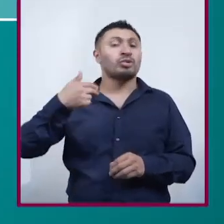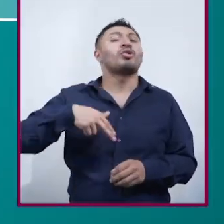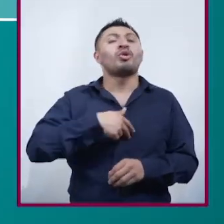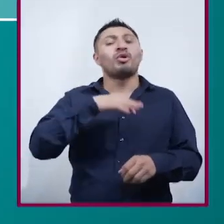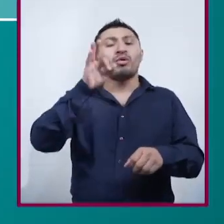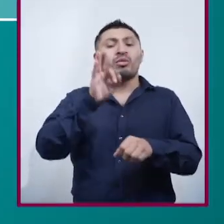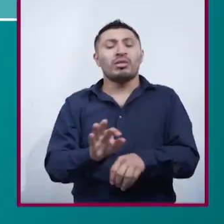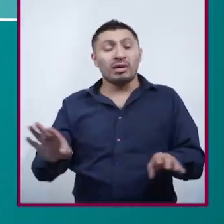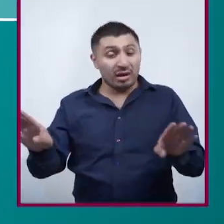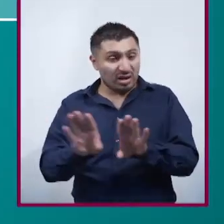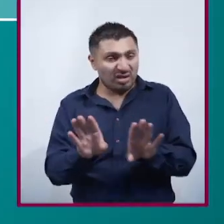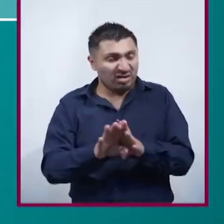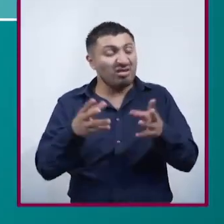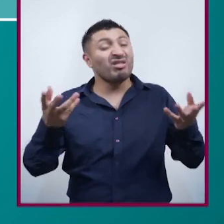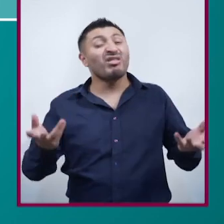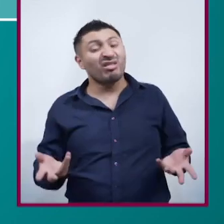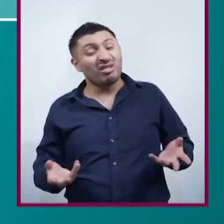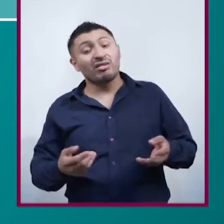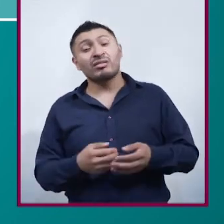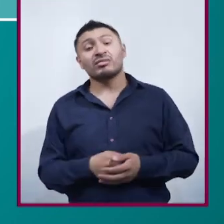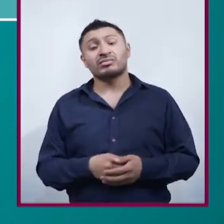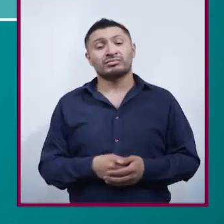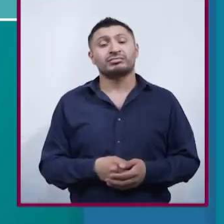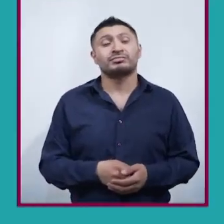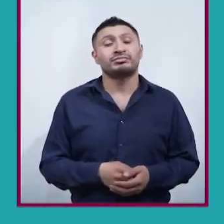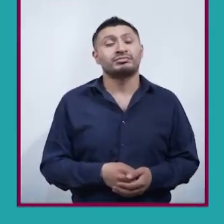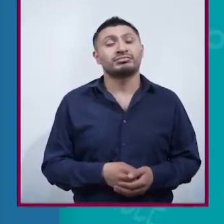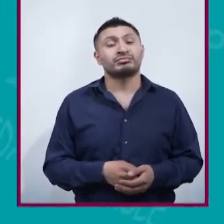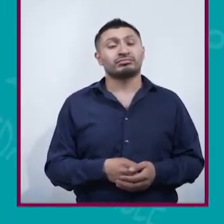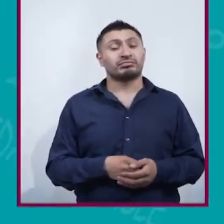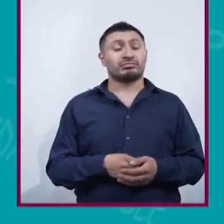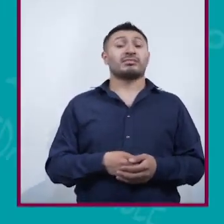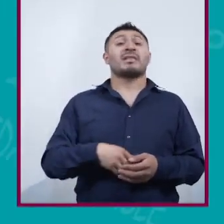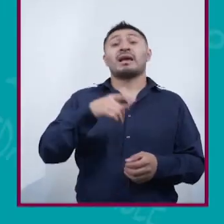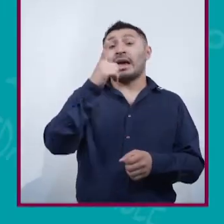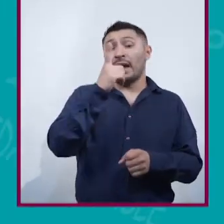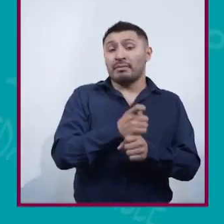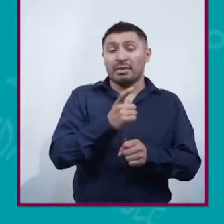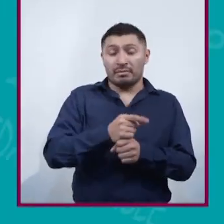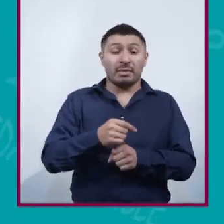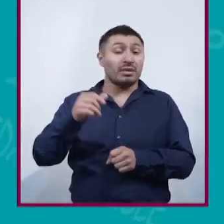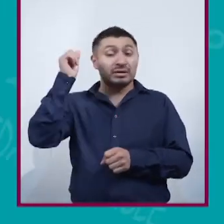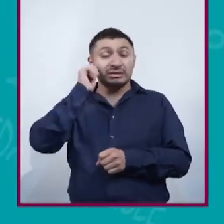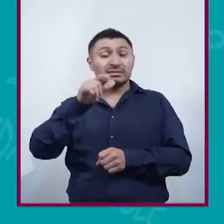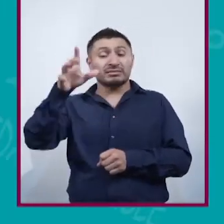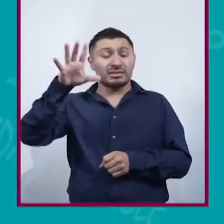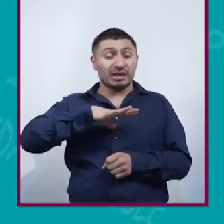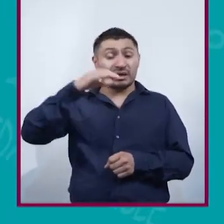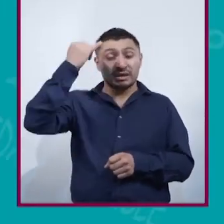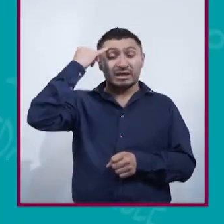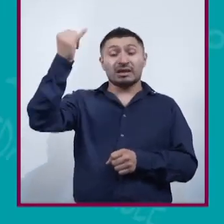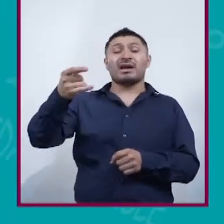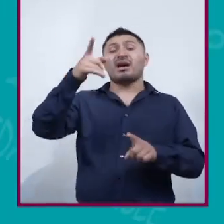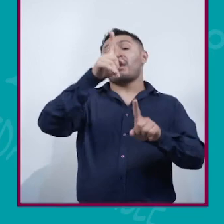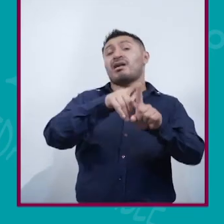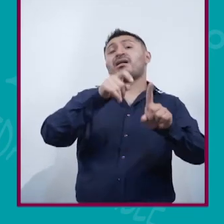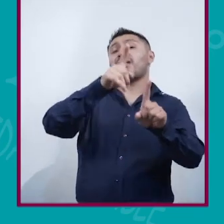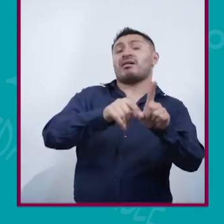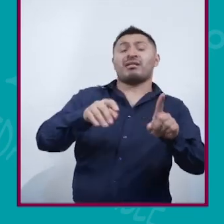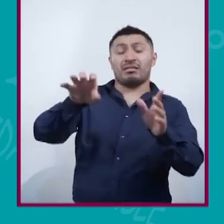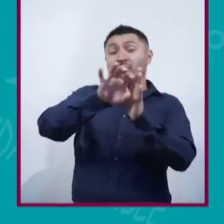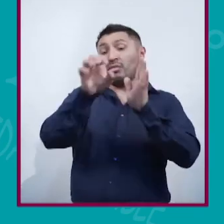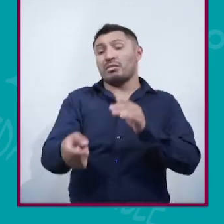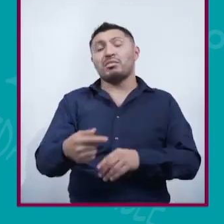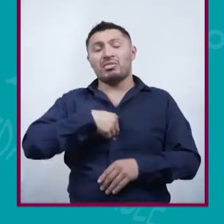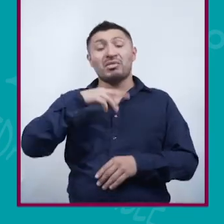¿Cómo nos podemos proteger de este bombardeo informativo? Pues teniendo siempre una visión crítica. Yo